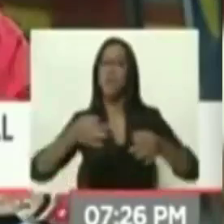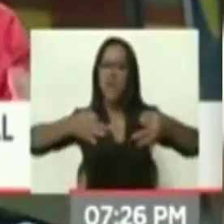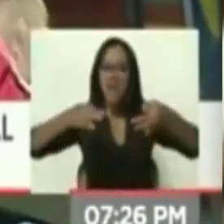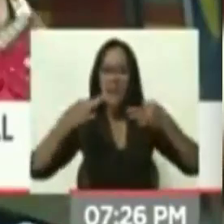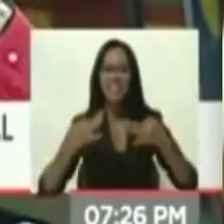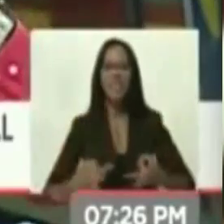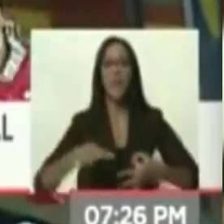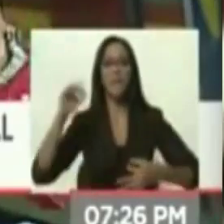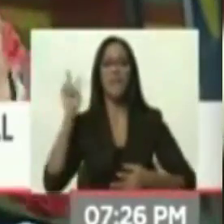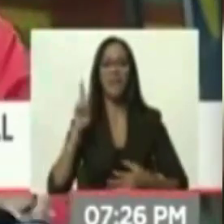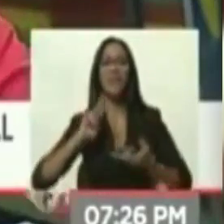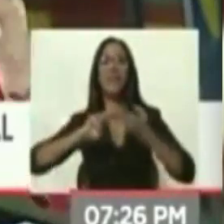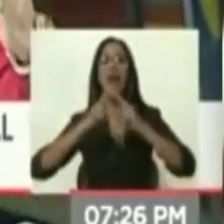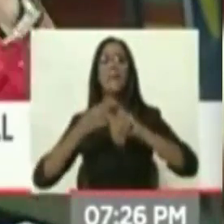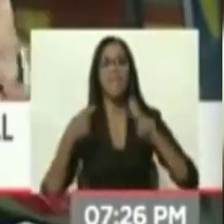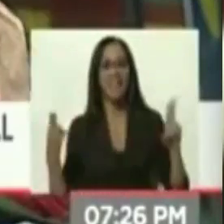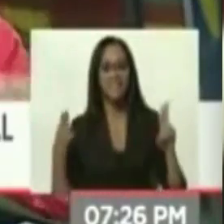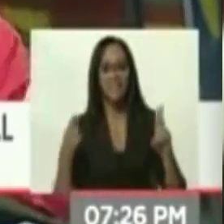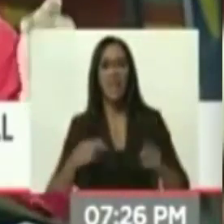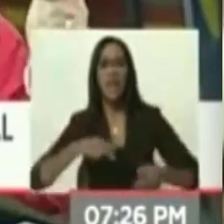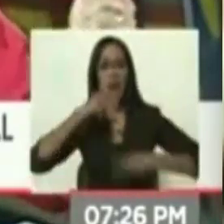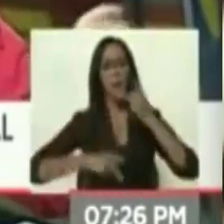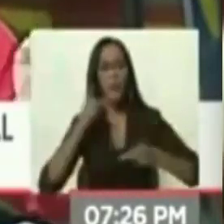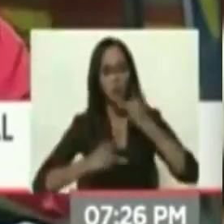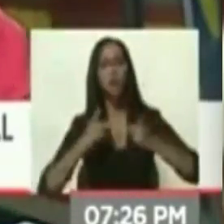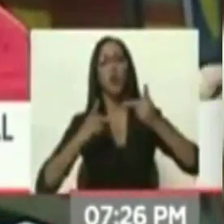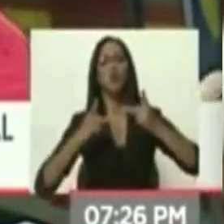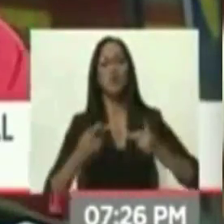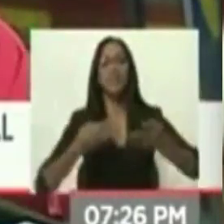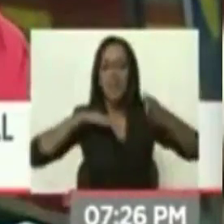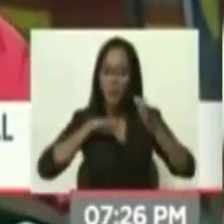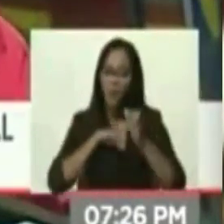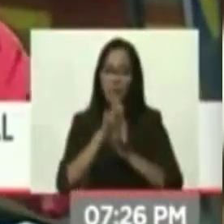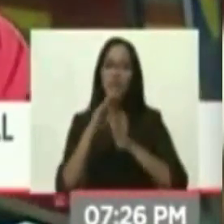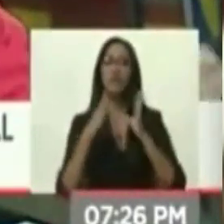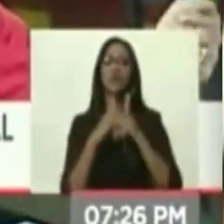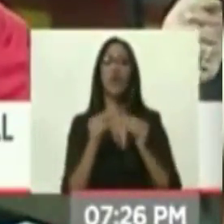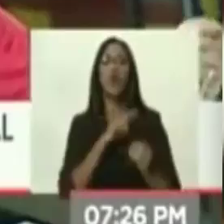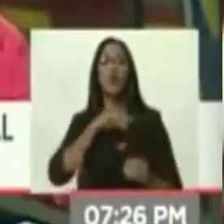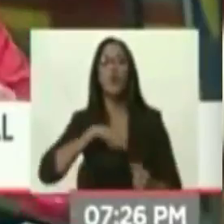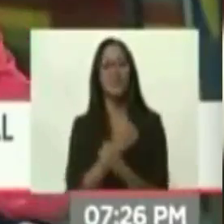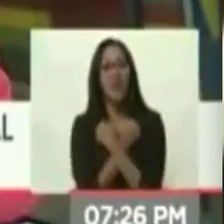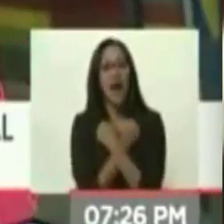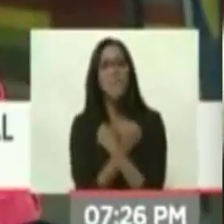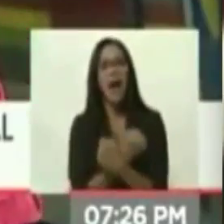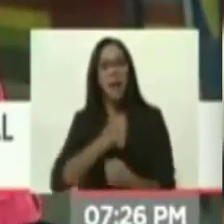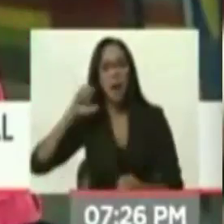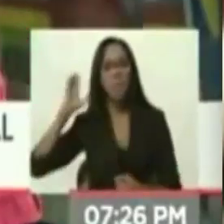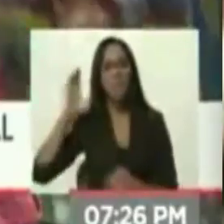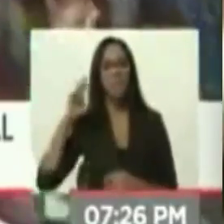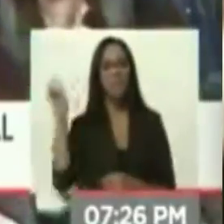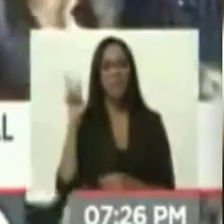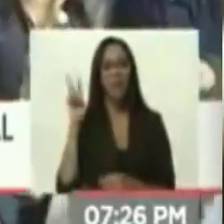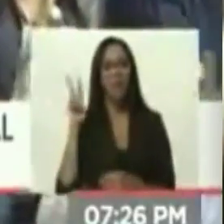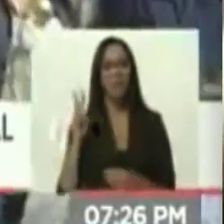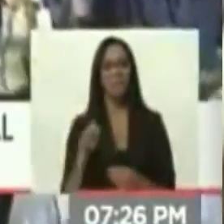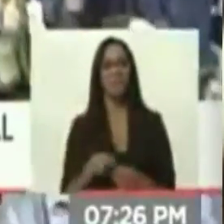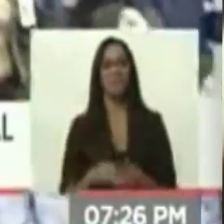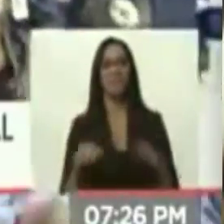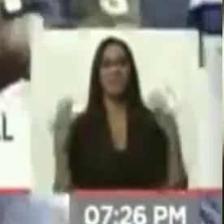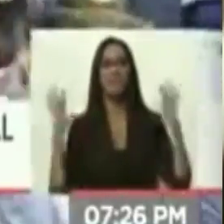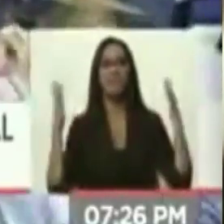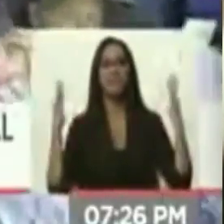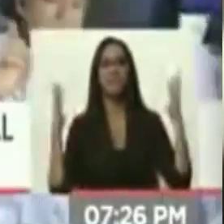garantizaremos en Venezuela la paz, la producción y el progreso de toda nuestra amada patria venezolana.